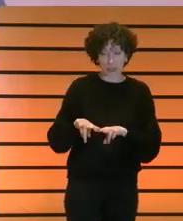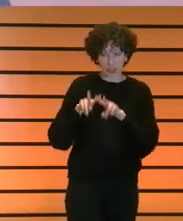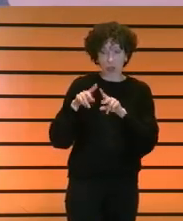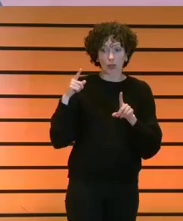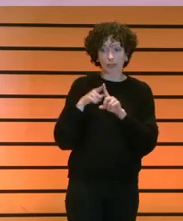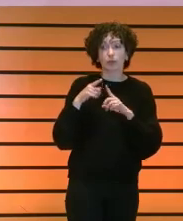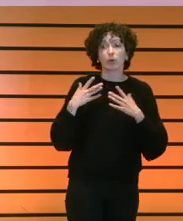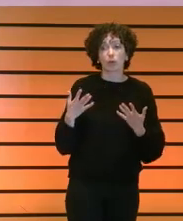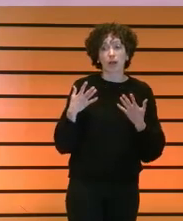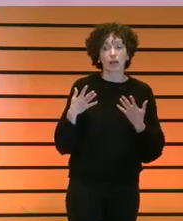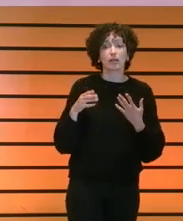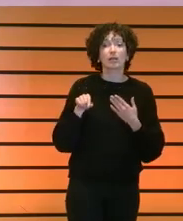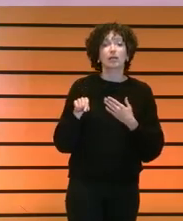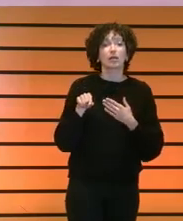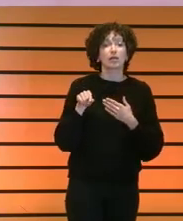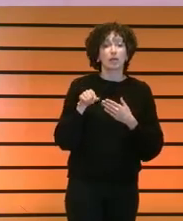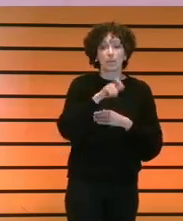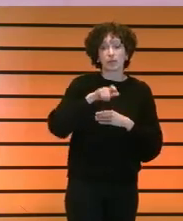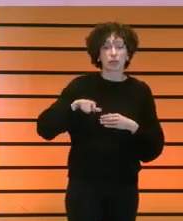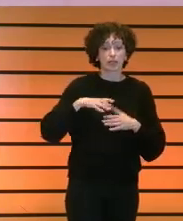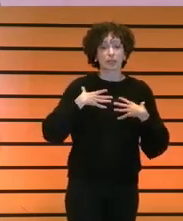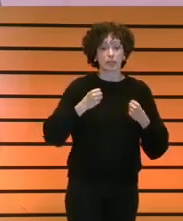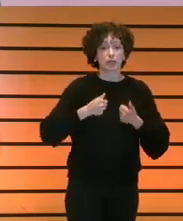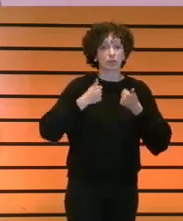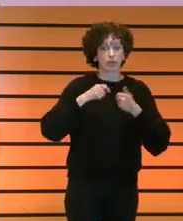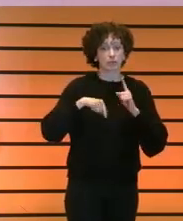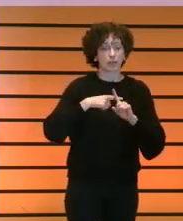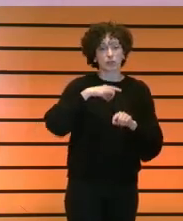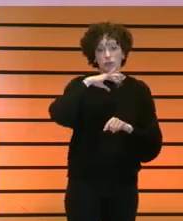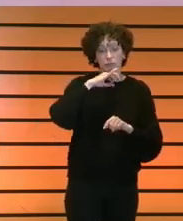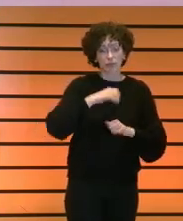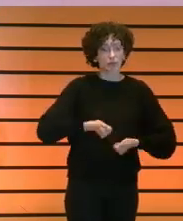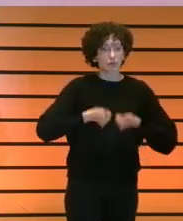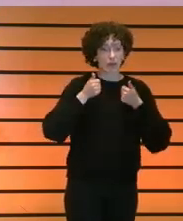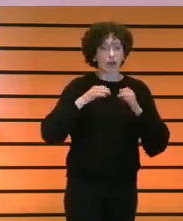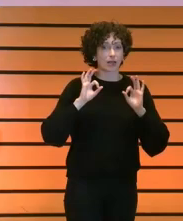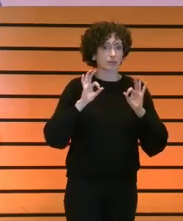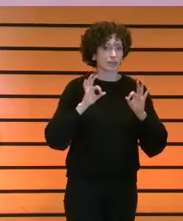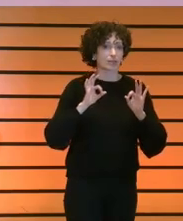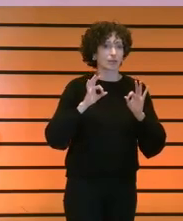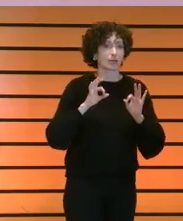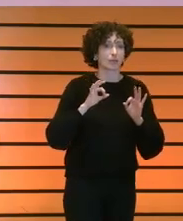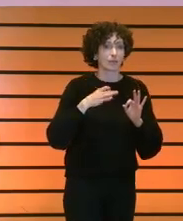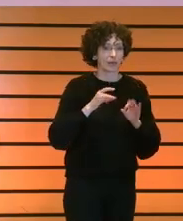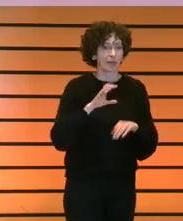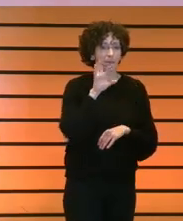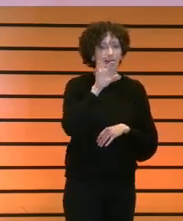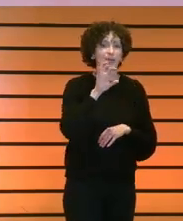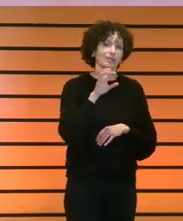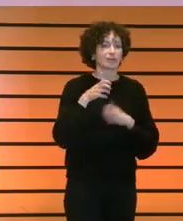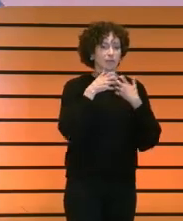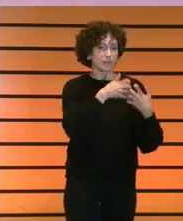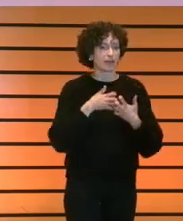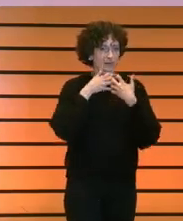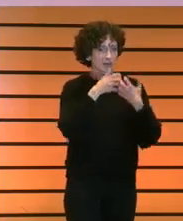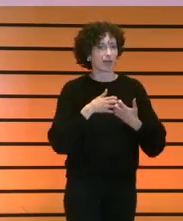población saludable y contenta que estuvieran dispuestos a, entre comillas, dar la cara por esa patria si llegaba un momento